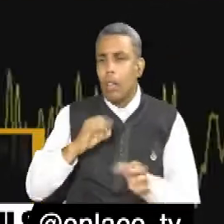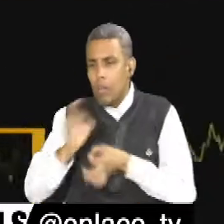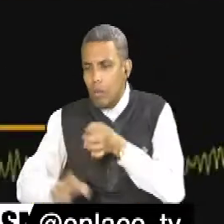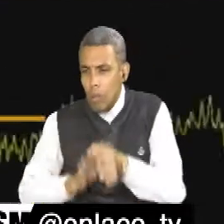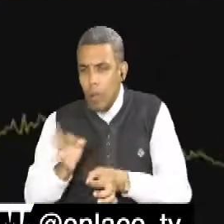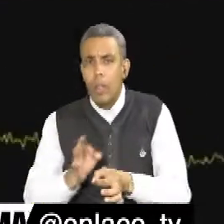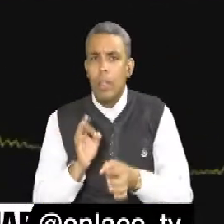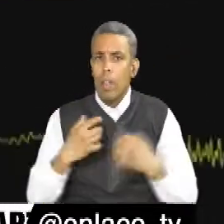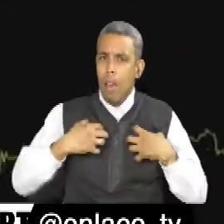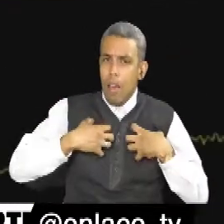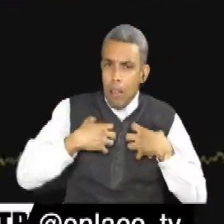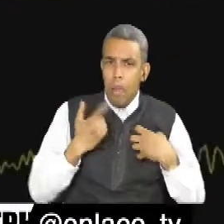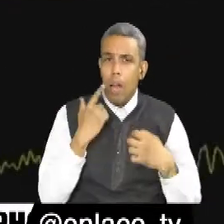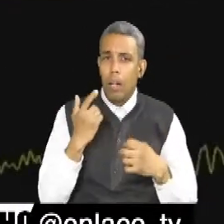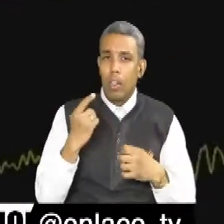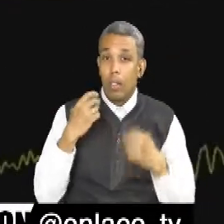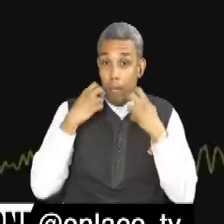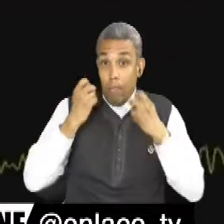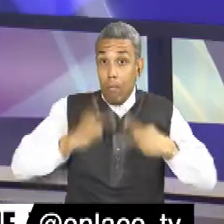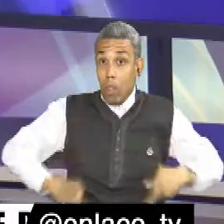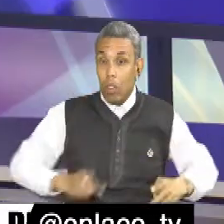uso controlado del ruido.